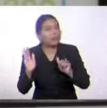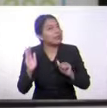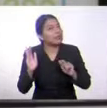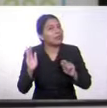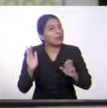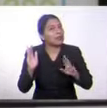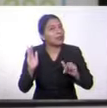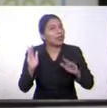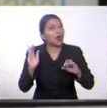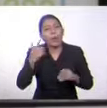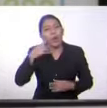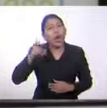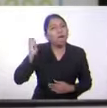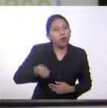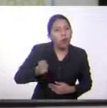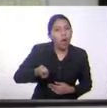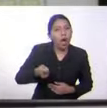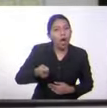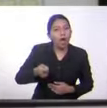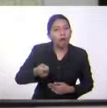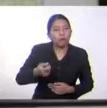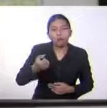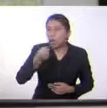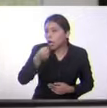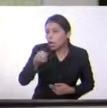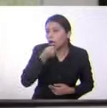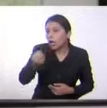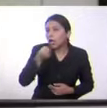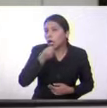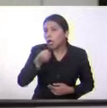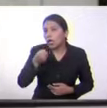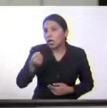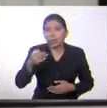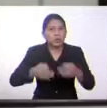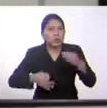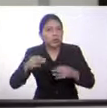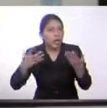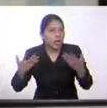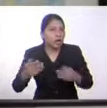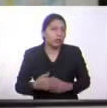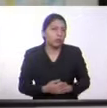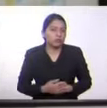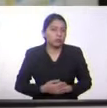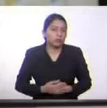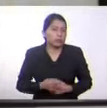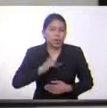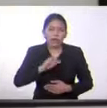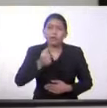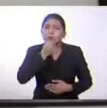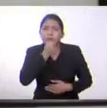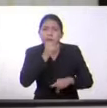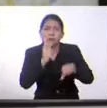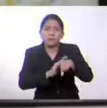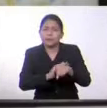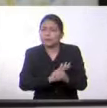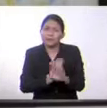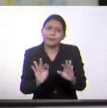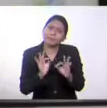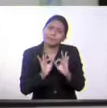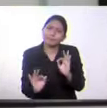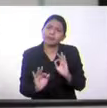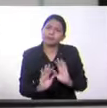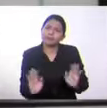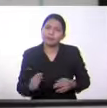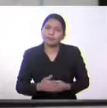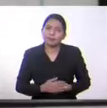por abogados, jueces, periodistas, que lo único que pretenden es informar una serie de hechos y datos